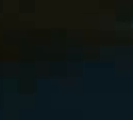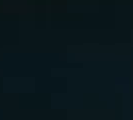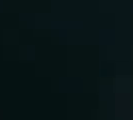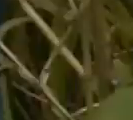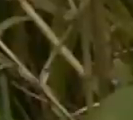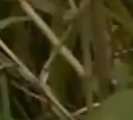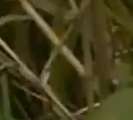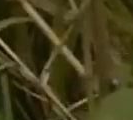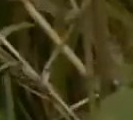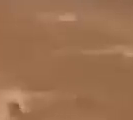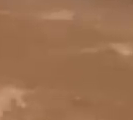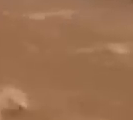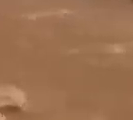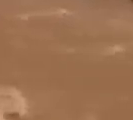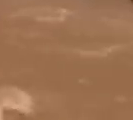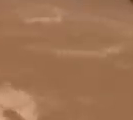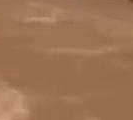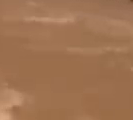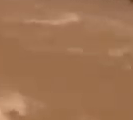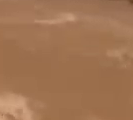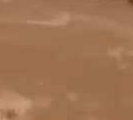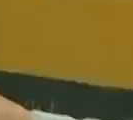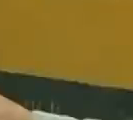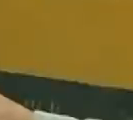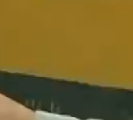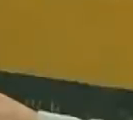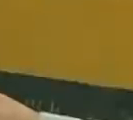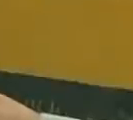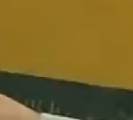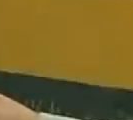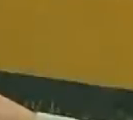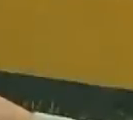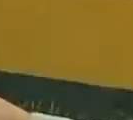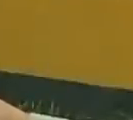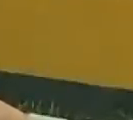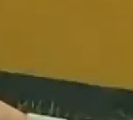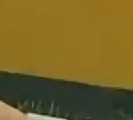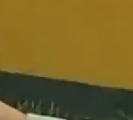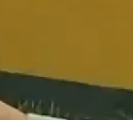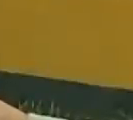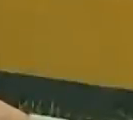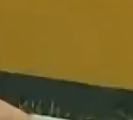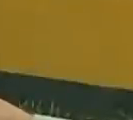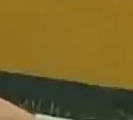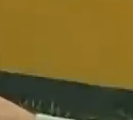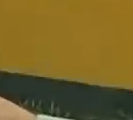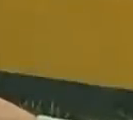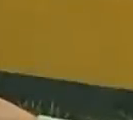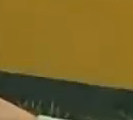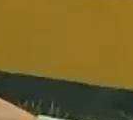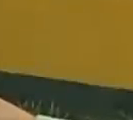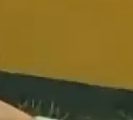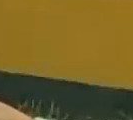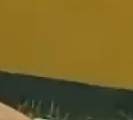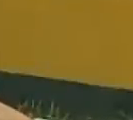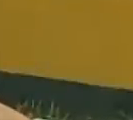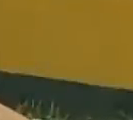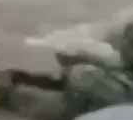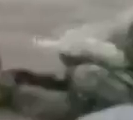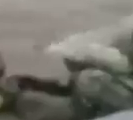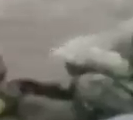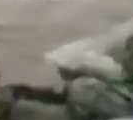me acuerdo que yo vi el río tan crecido que yo dije, ay Dios mío, ahora no puedo ir a votar porque no voy a poder